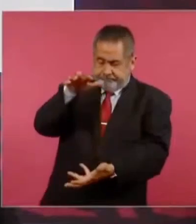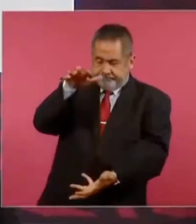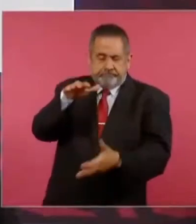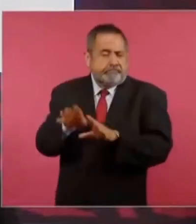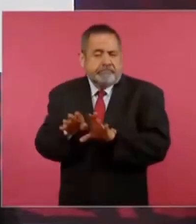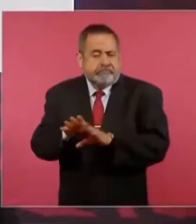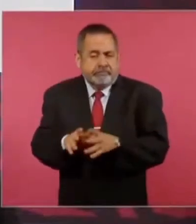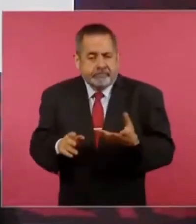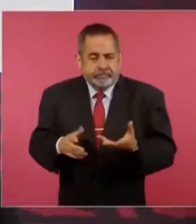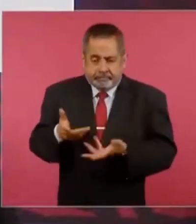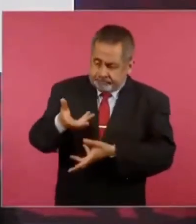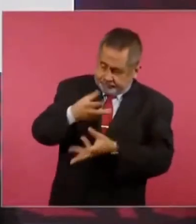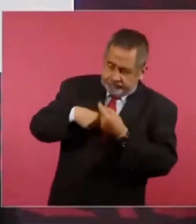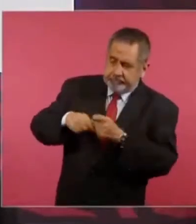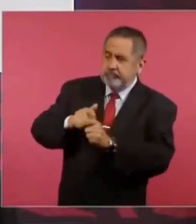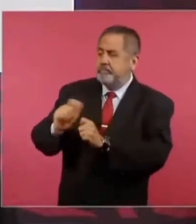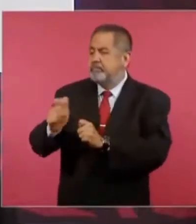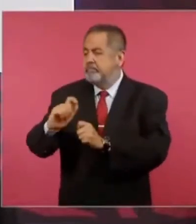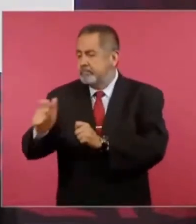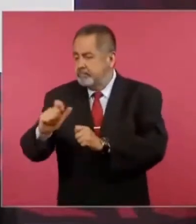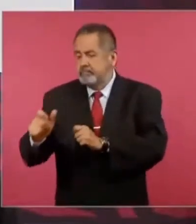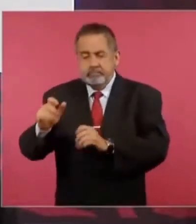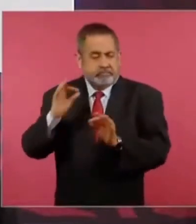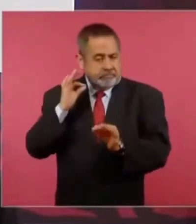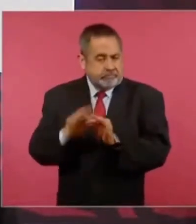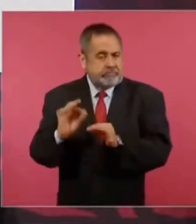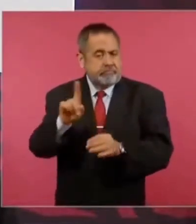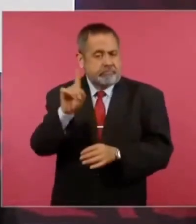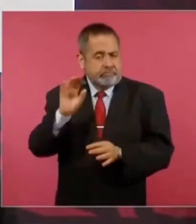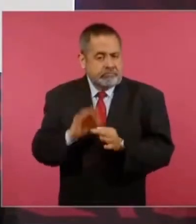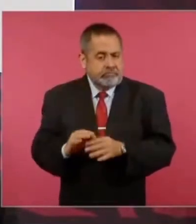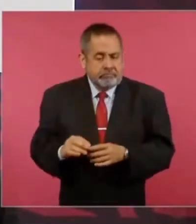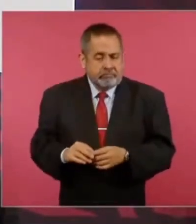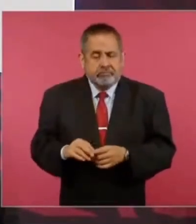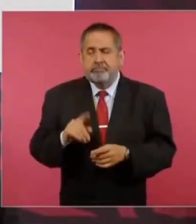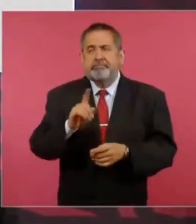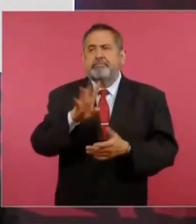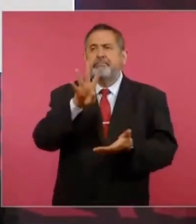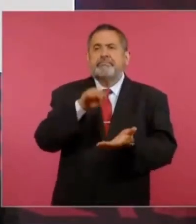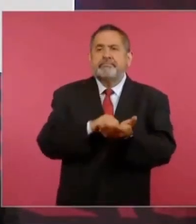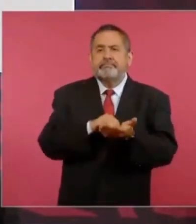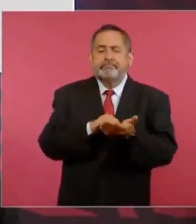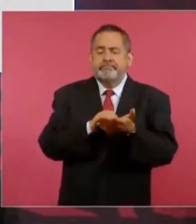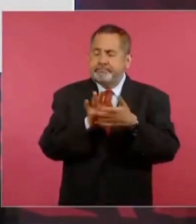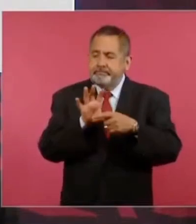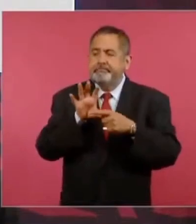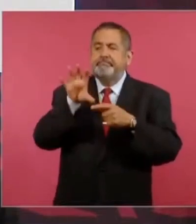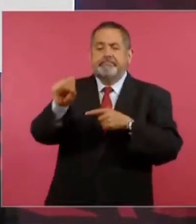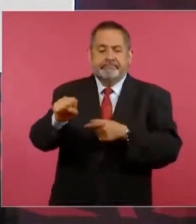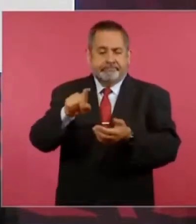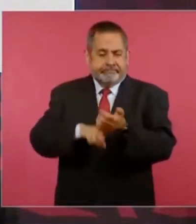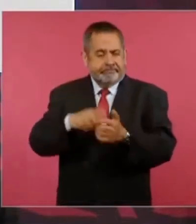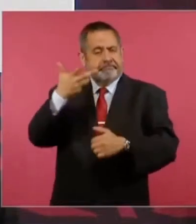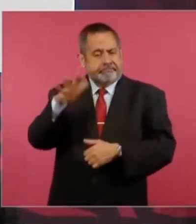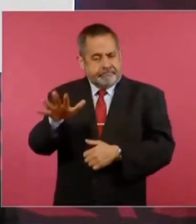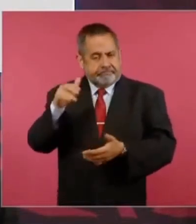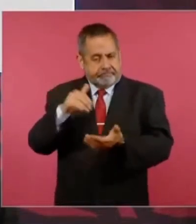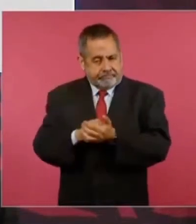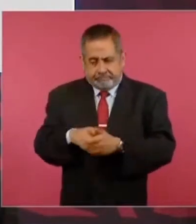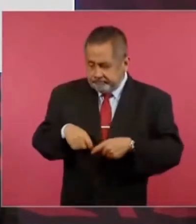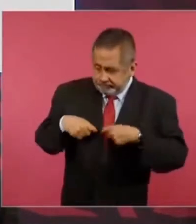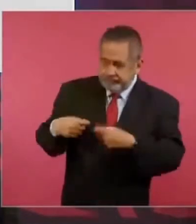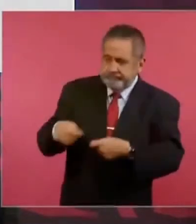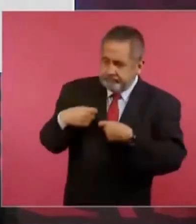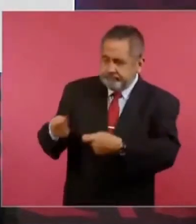Para compensar, para que estos 4,000 que faltan se le